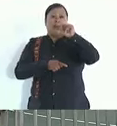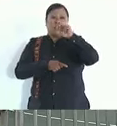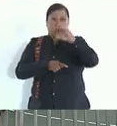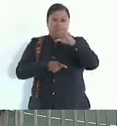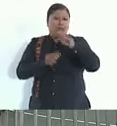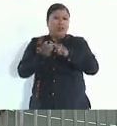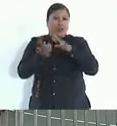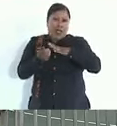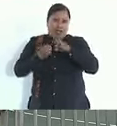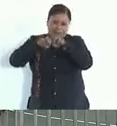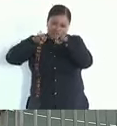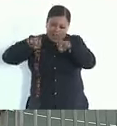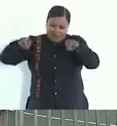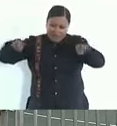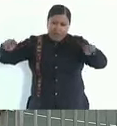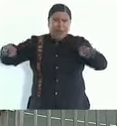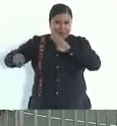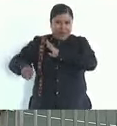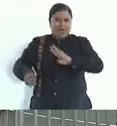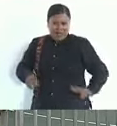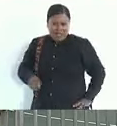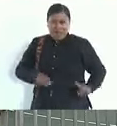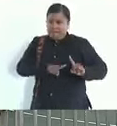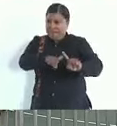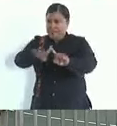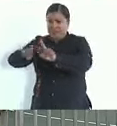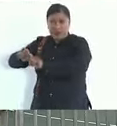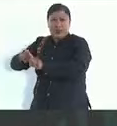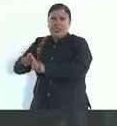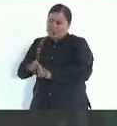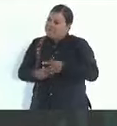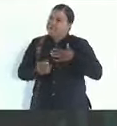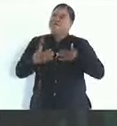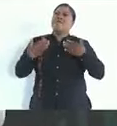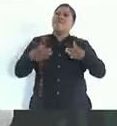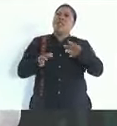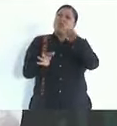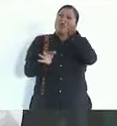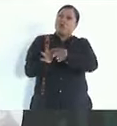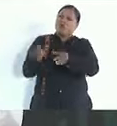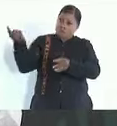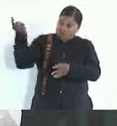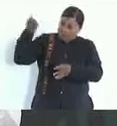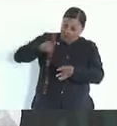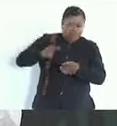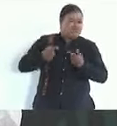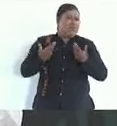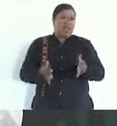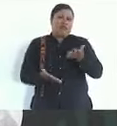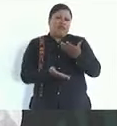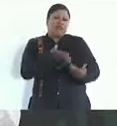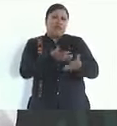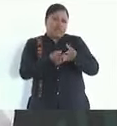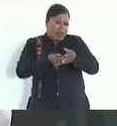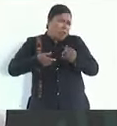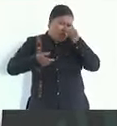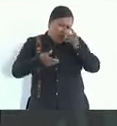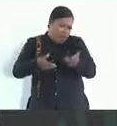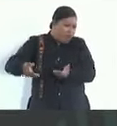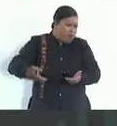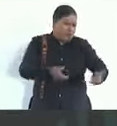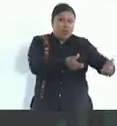en el Presidium, cumplimos con su encargo, presidente, haciendo realidad la profecía